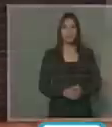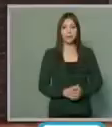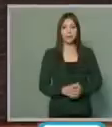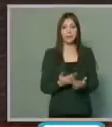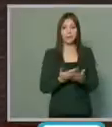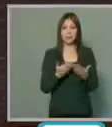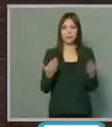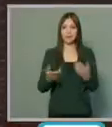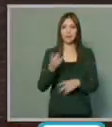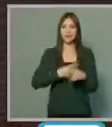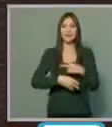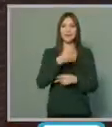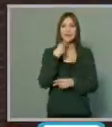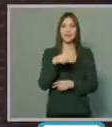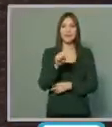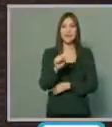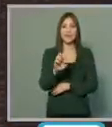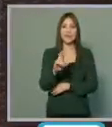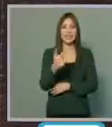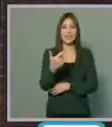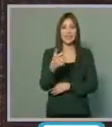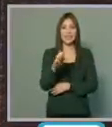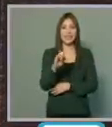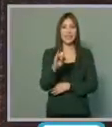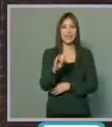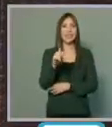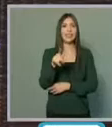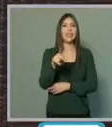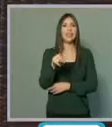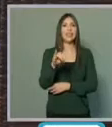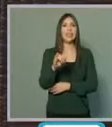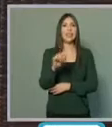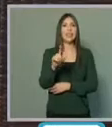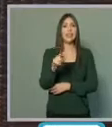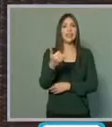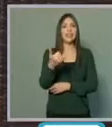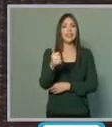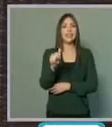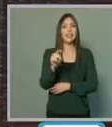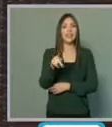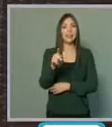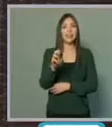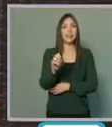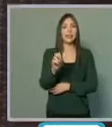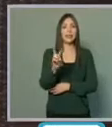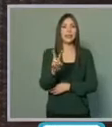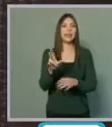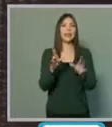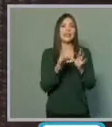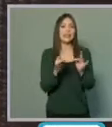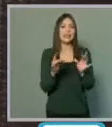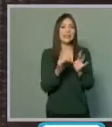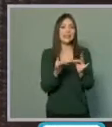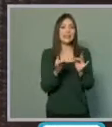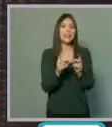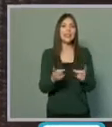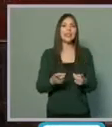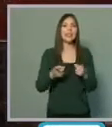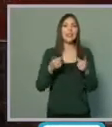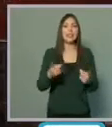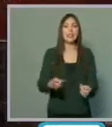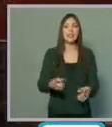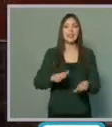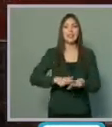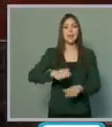Nos acompaña en esta mañana Sergei Kiliakov, por supuesto, para comentarnos, platicarnos, regalarnos más